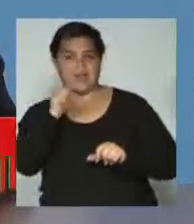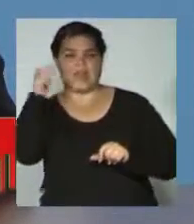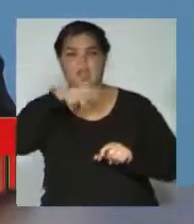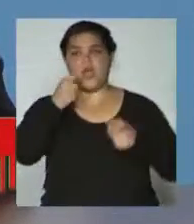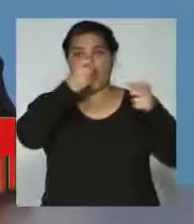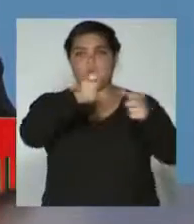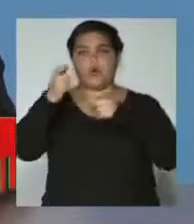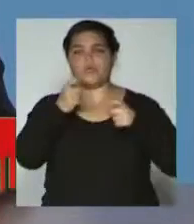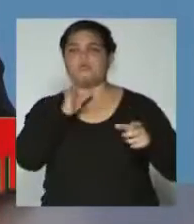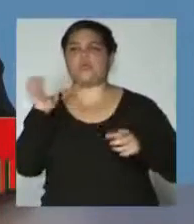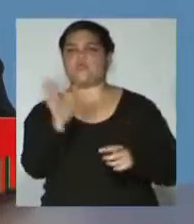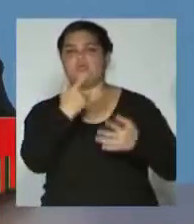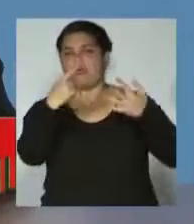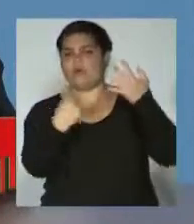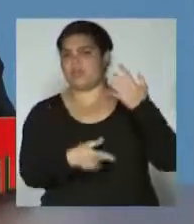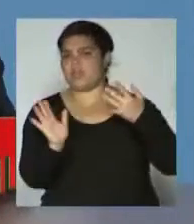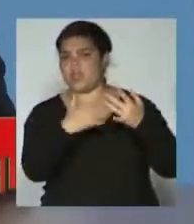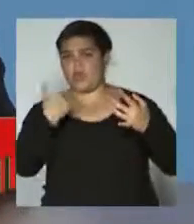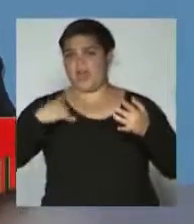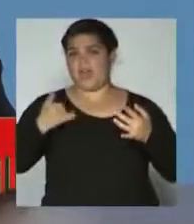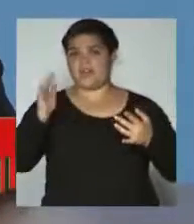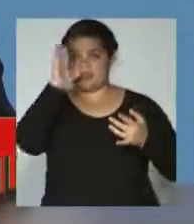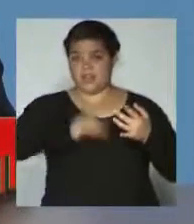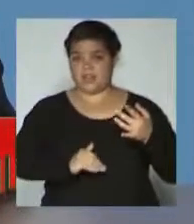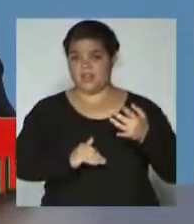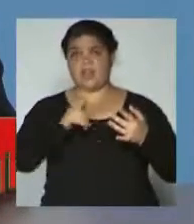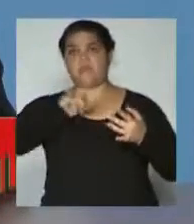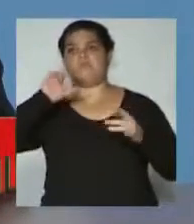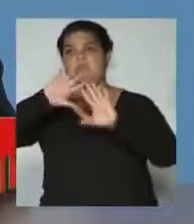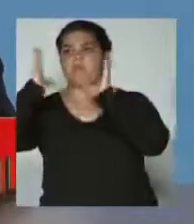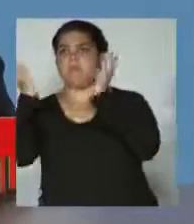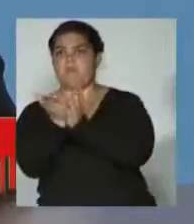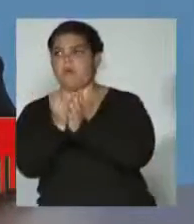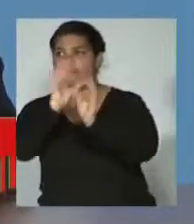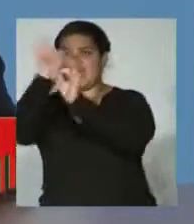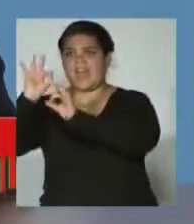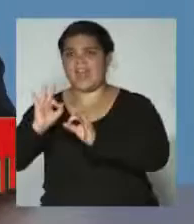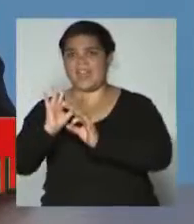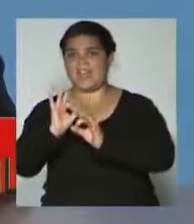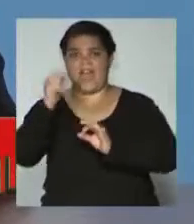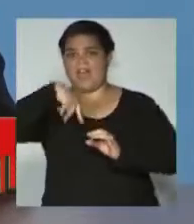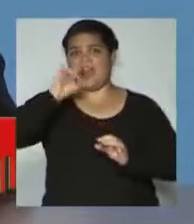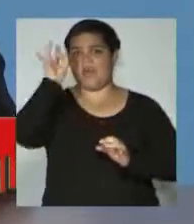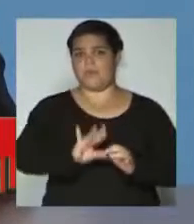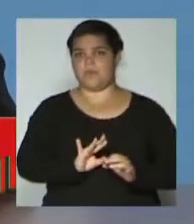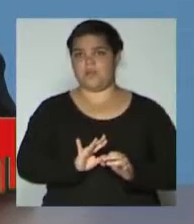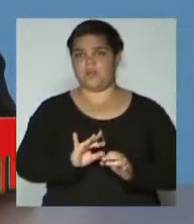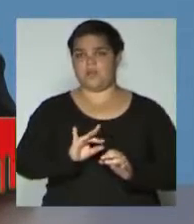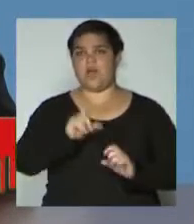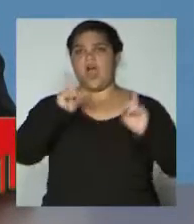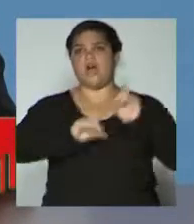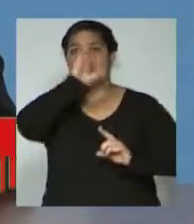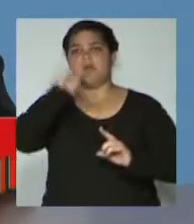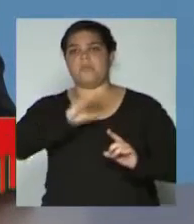las fuentes que se han generado en el país. Claro. Eso no ocurre en ningún lugar del mundo, ni siquiera en países que tienen una